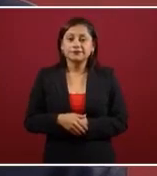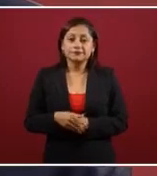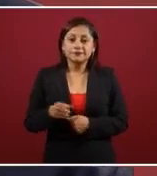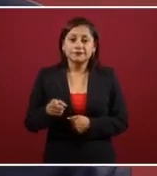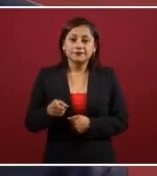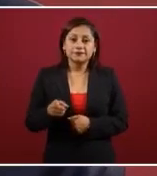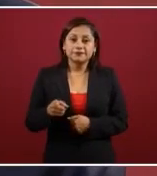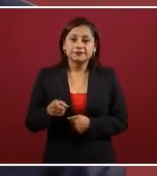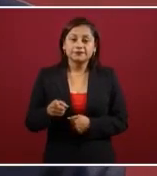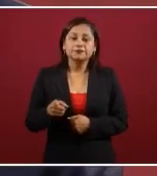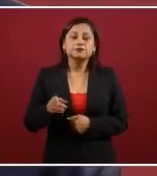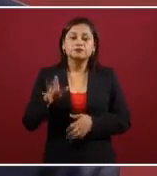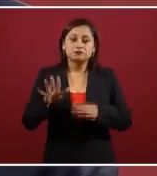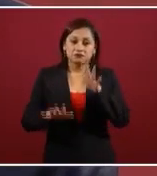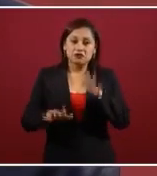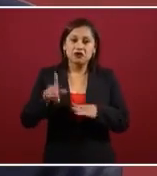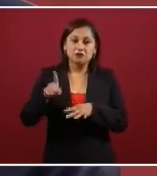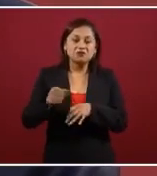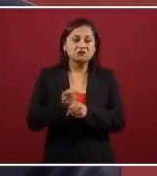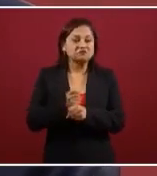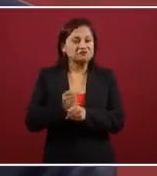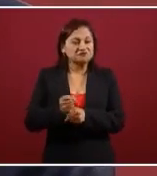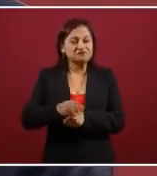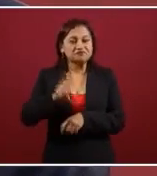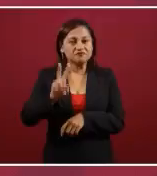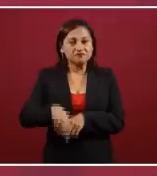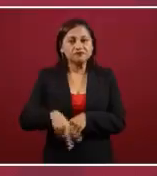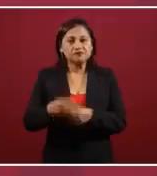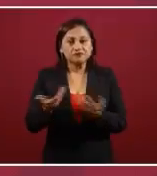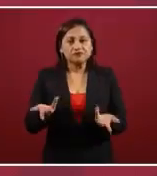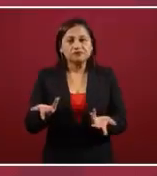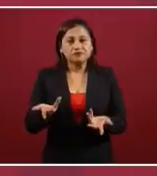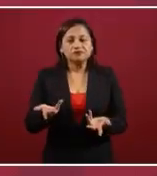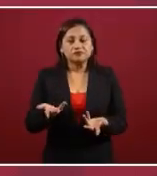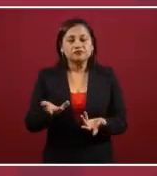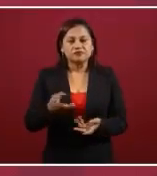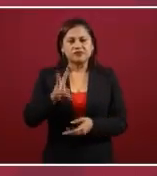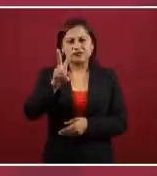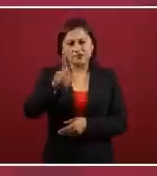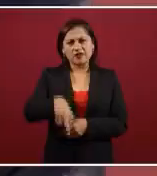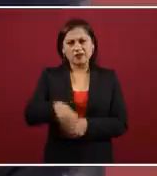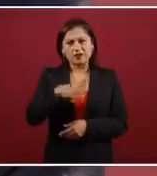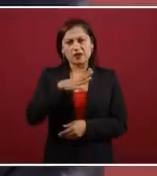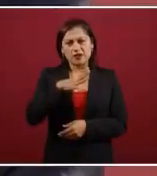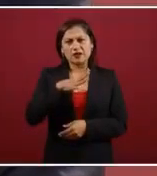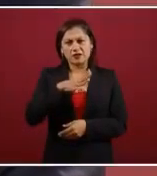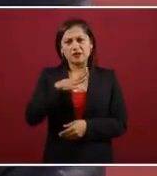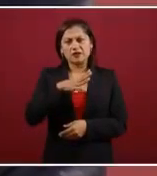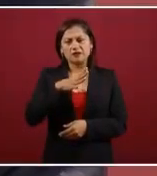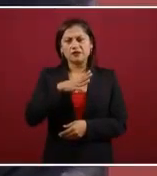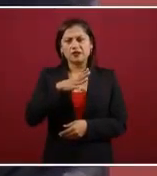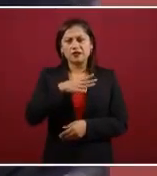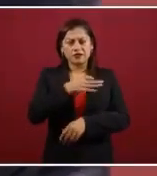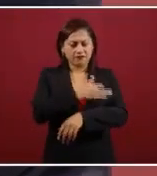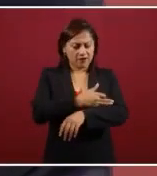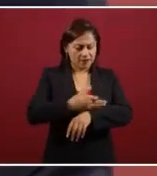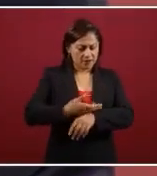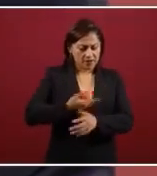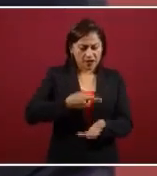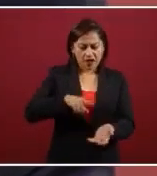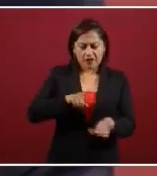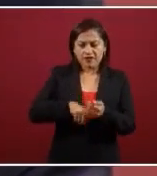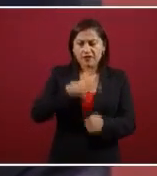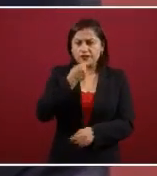Sí se dan casos, ¿no?, en donde se usa a los niños, las mismas familias, pero no